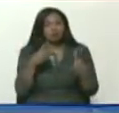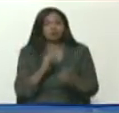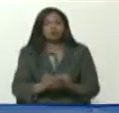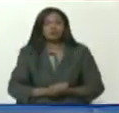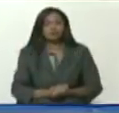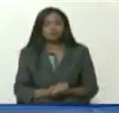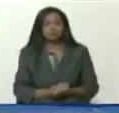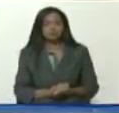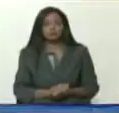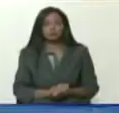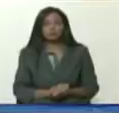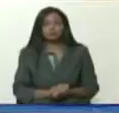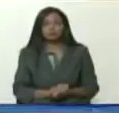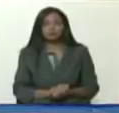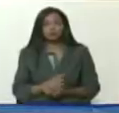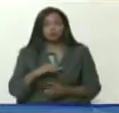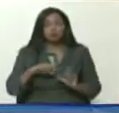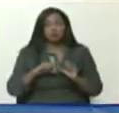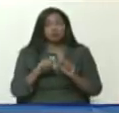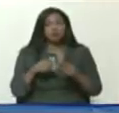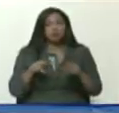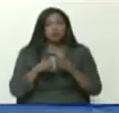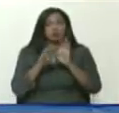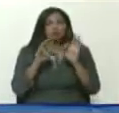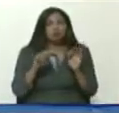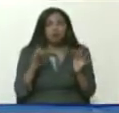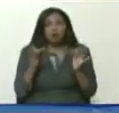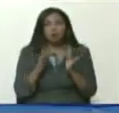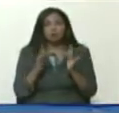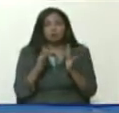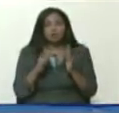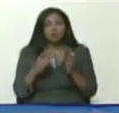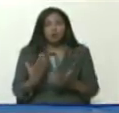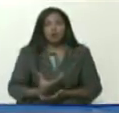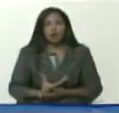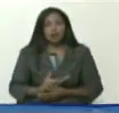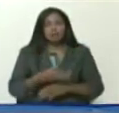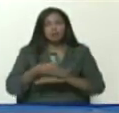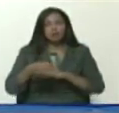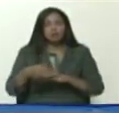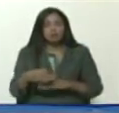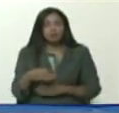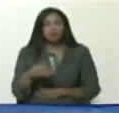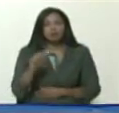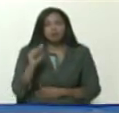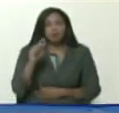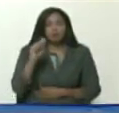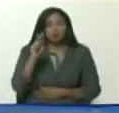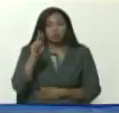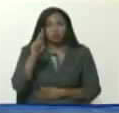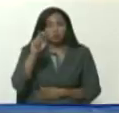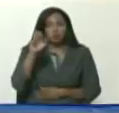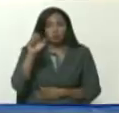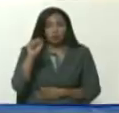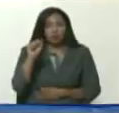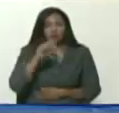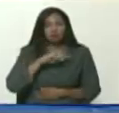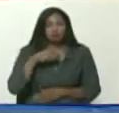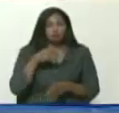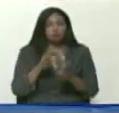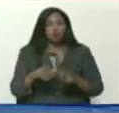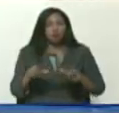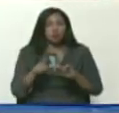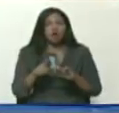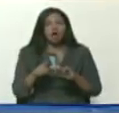Amazonas. Y seguiremos así. Voy a darle el pase al alcalde del municipio Atures. Allá en la